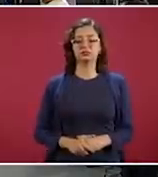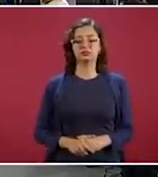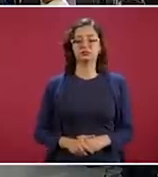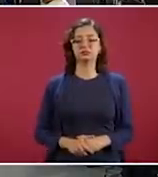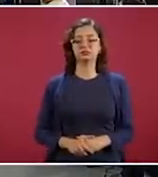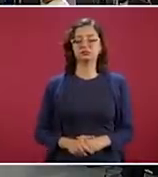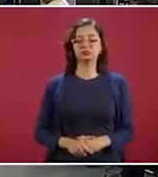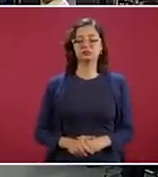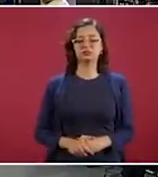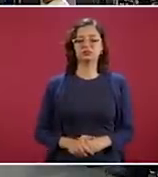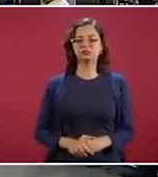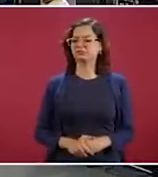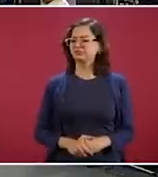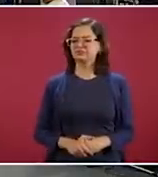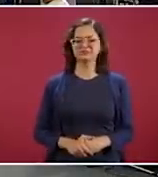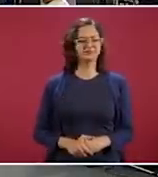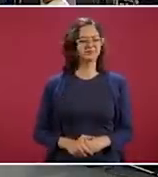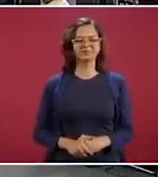No, miren,